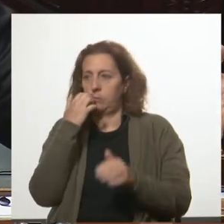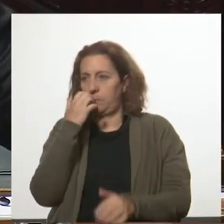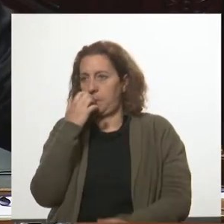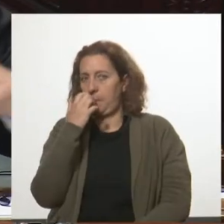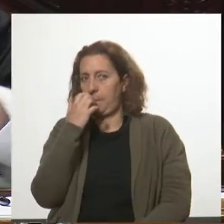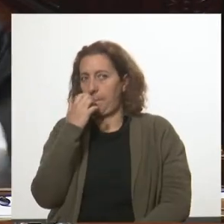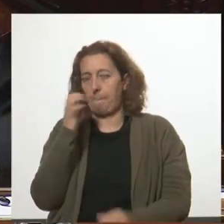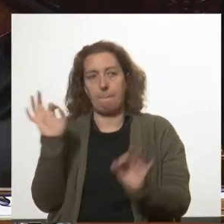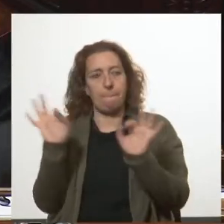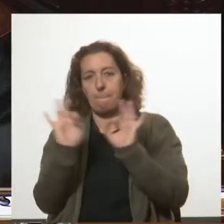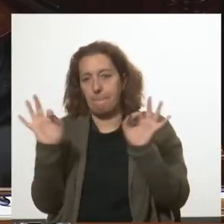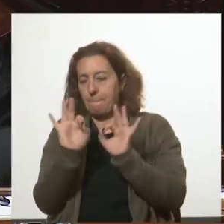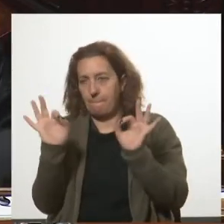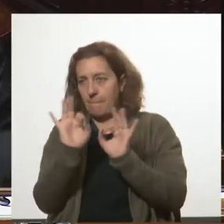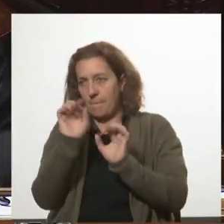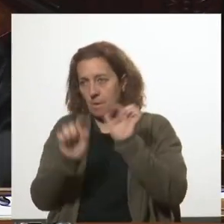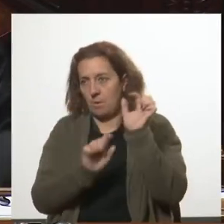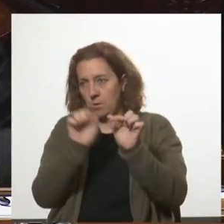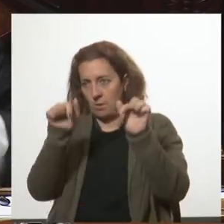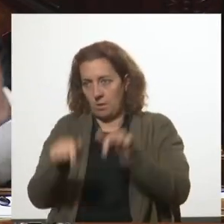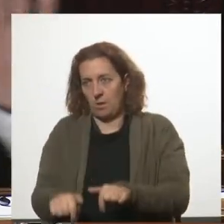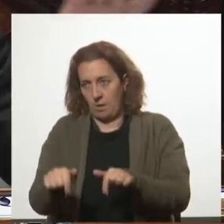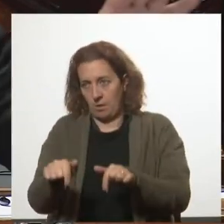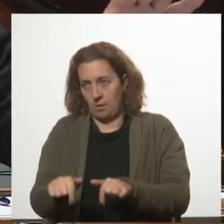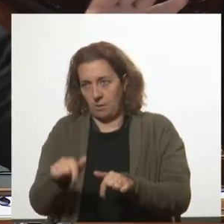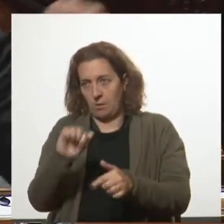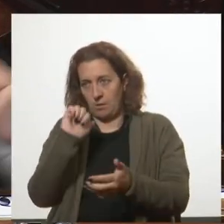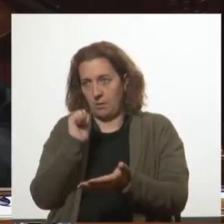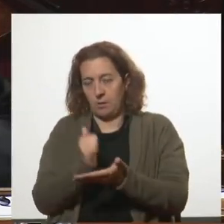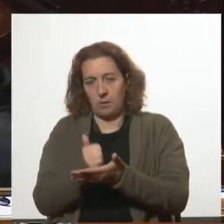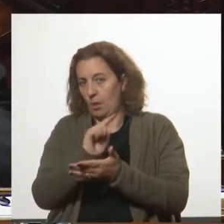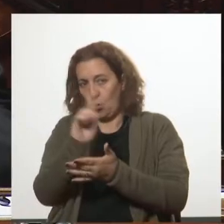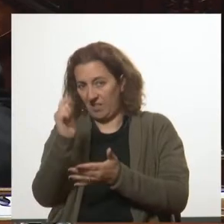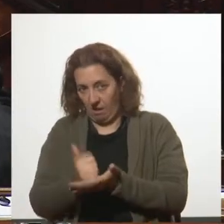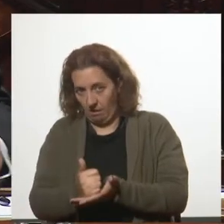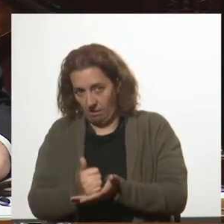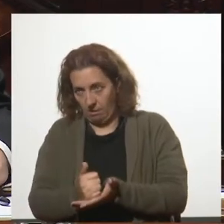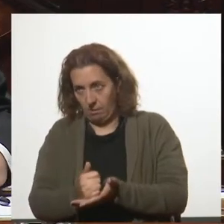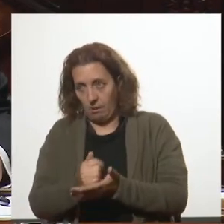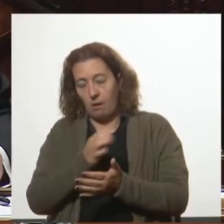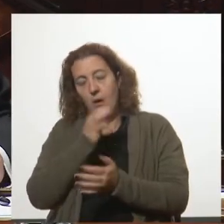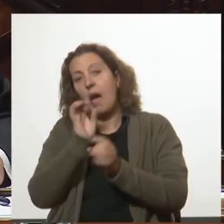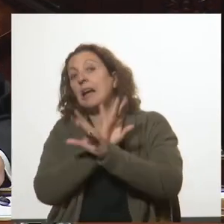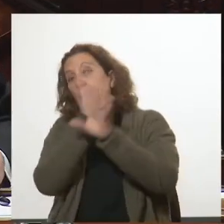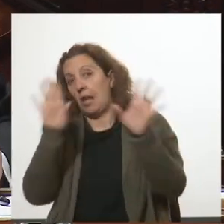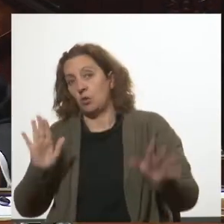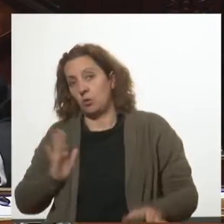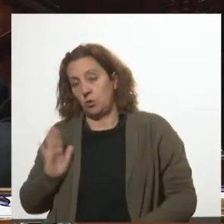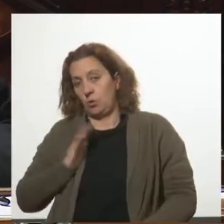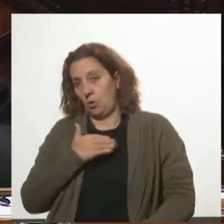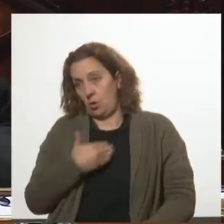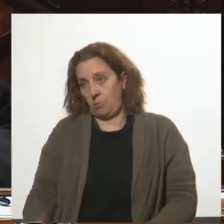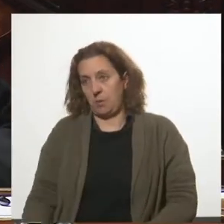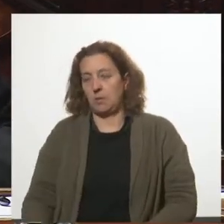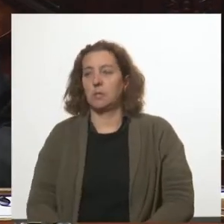a ningún integrante de este cuerpo que hoy esté ausente declaro señor presidente